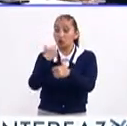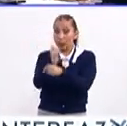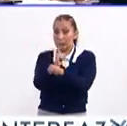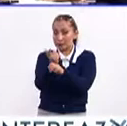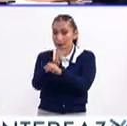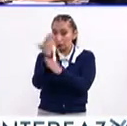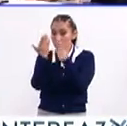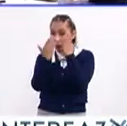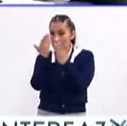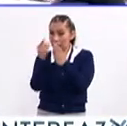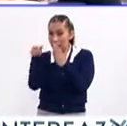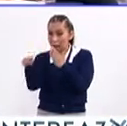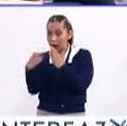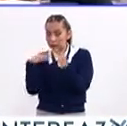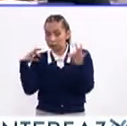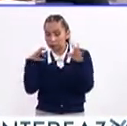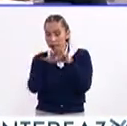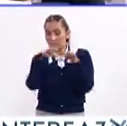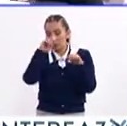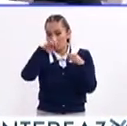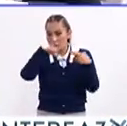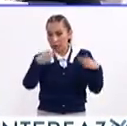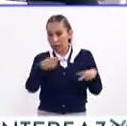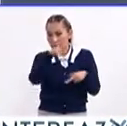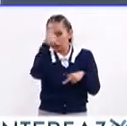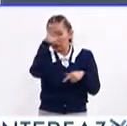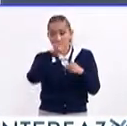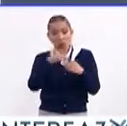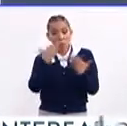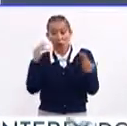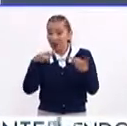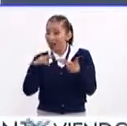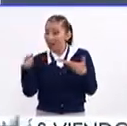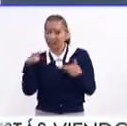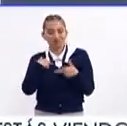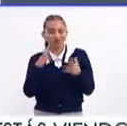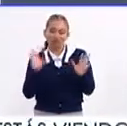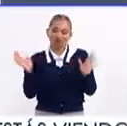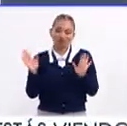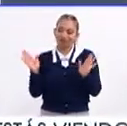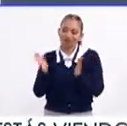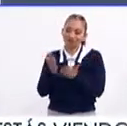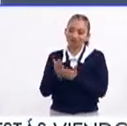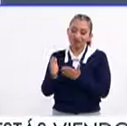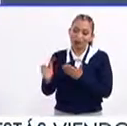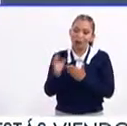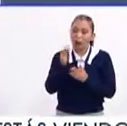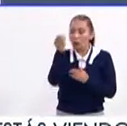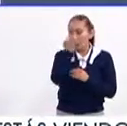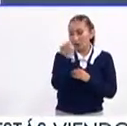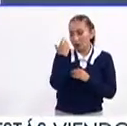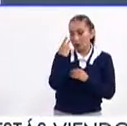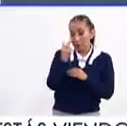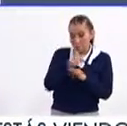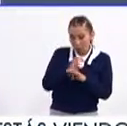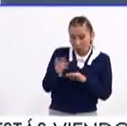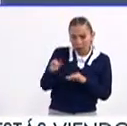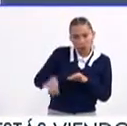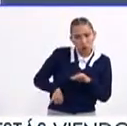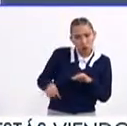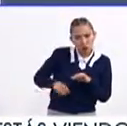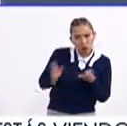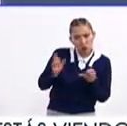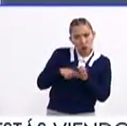carrera que cursaste en la licenciatura esté relacionada. Si no está relacionada, ellos hacen como una evaluación, ¿no? De qué tanto